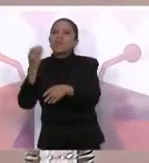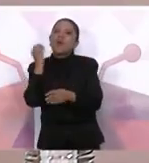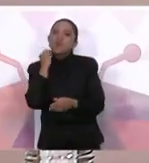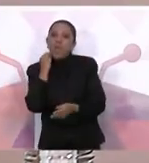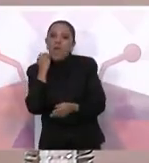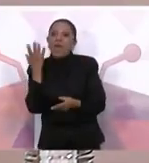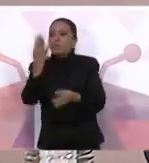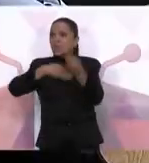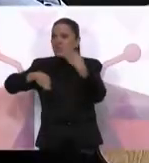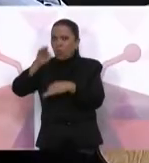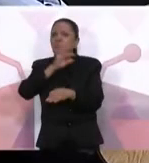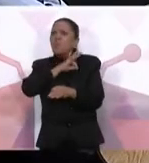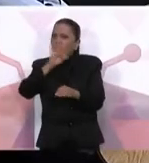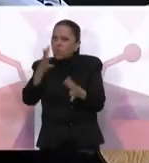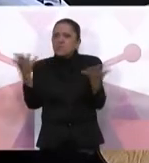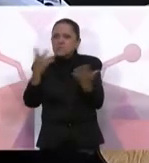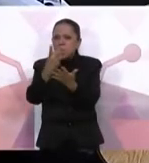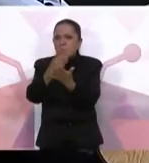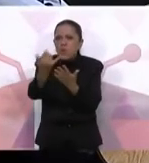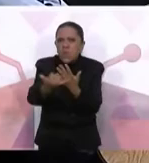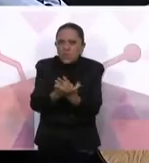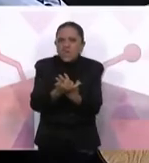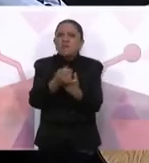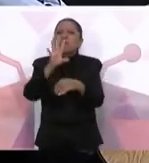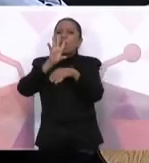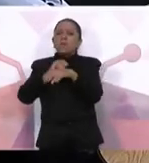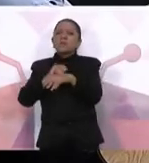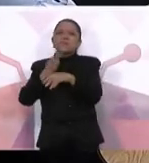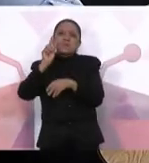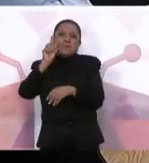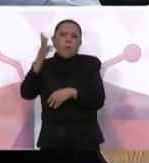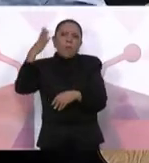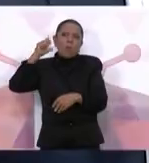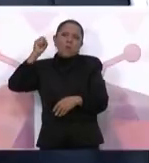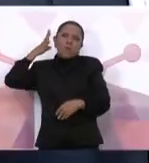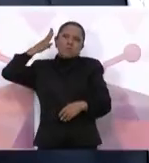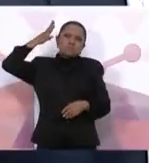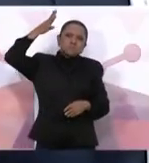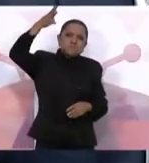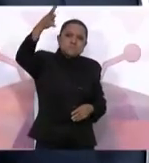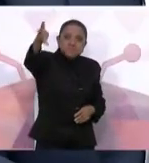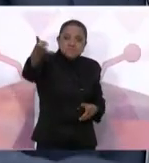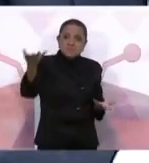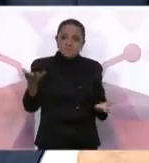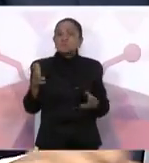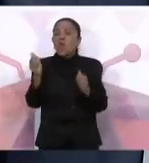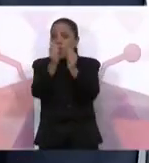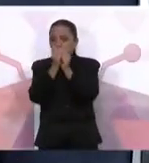que permitan ver un morelos en largo plazo con la sociedad lo podemos hacer sin problemas